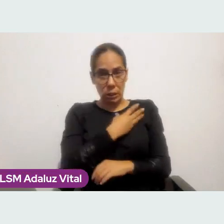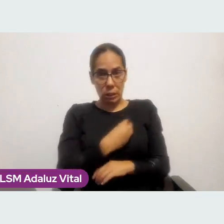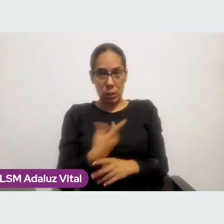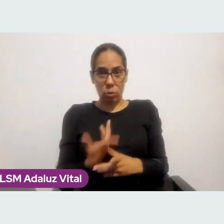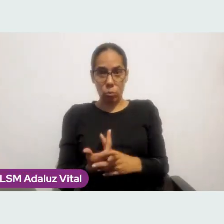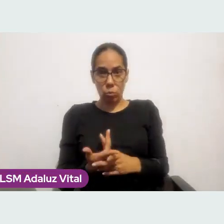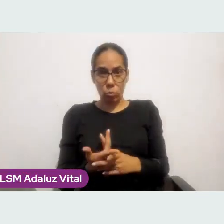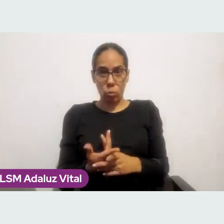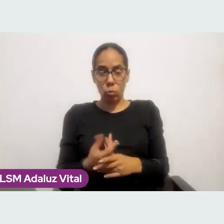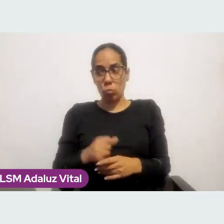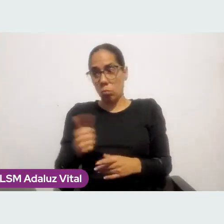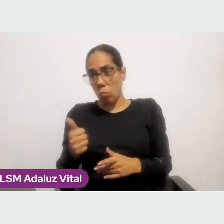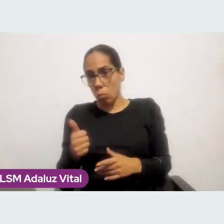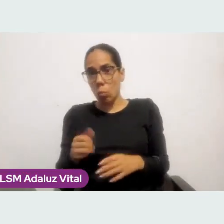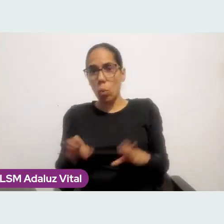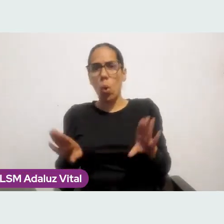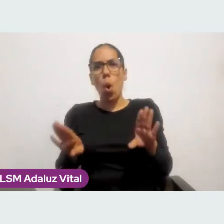¿no?